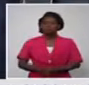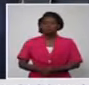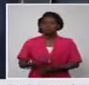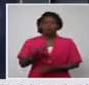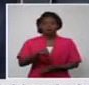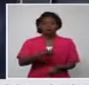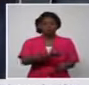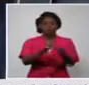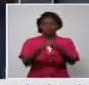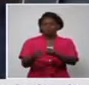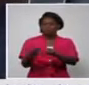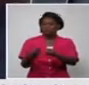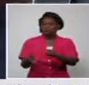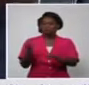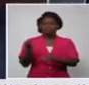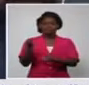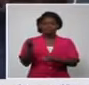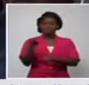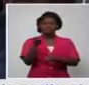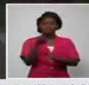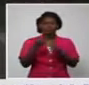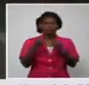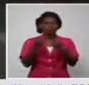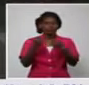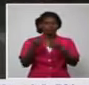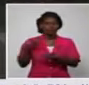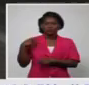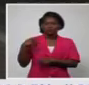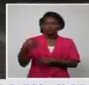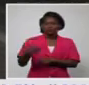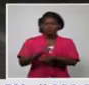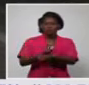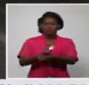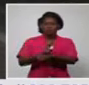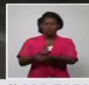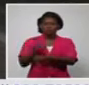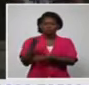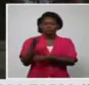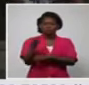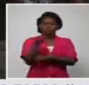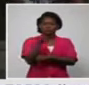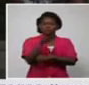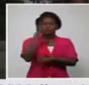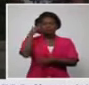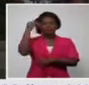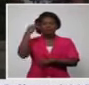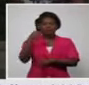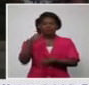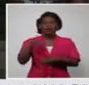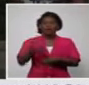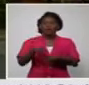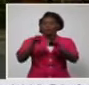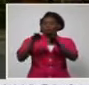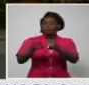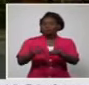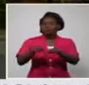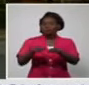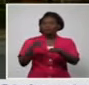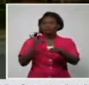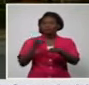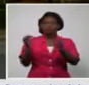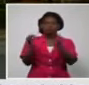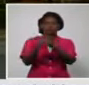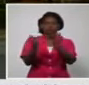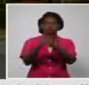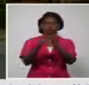controles sanitarios en la entrada y salida de los municipios, se suspendió el transporte público y se prohibió la movilidad de personas a partir de